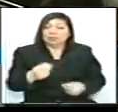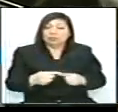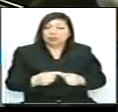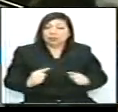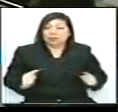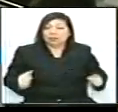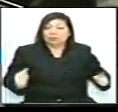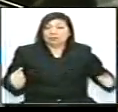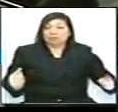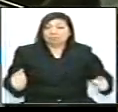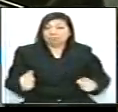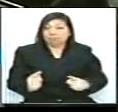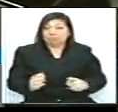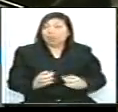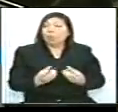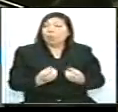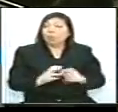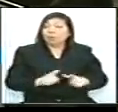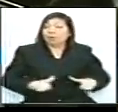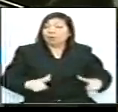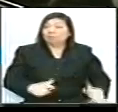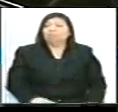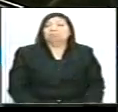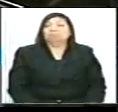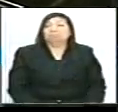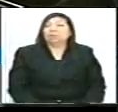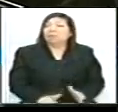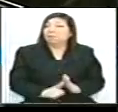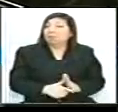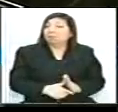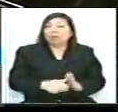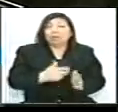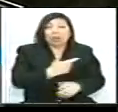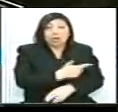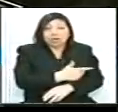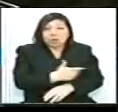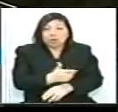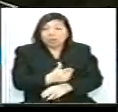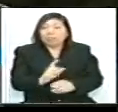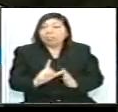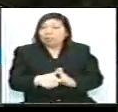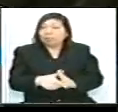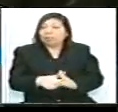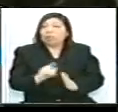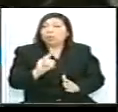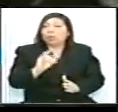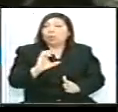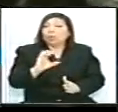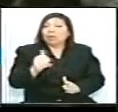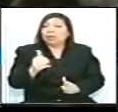kilómetros cuadrados de extensión, estando después de Loreto y Ucayali.